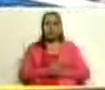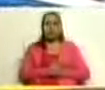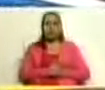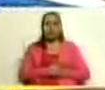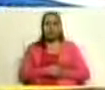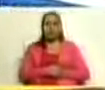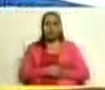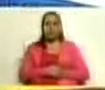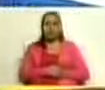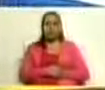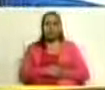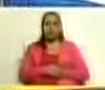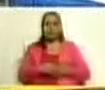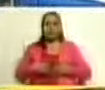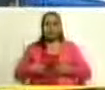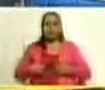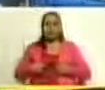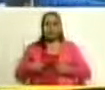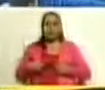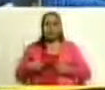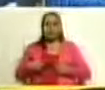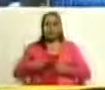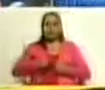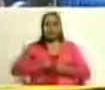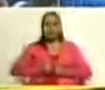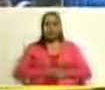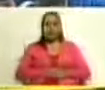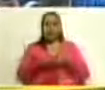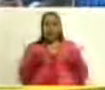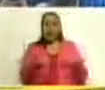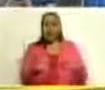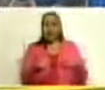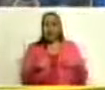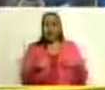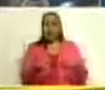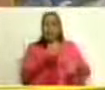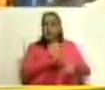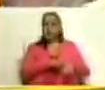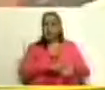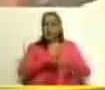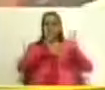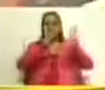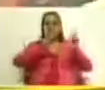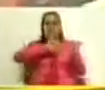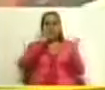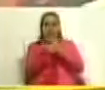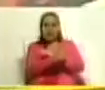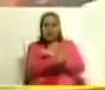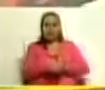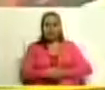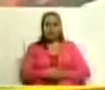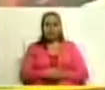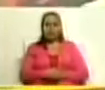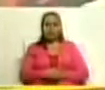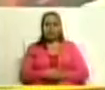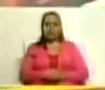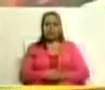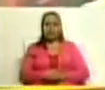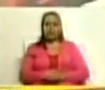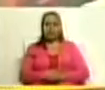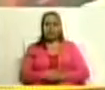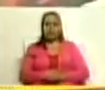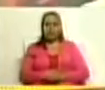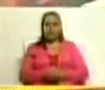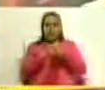Y estamos precisamente en época de 7T. 7 transformaciones para